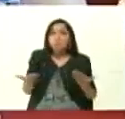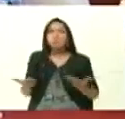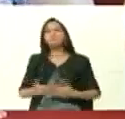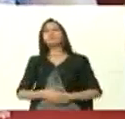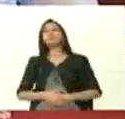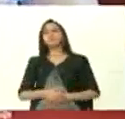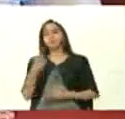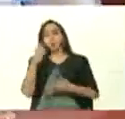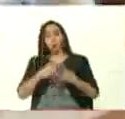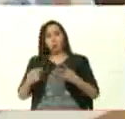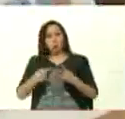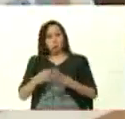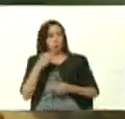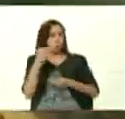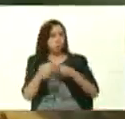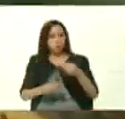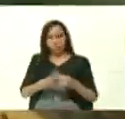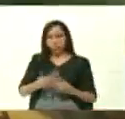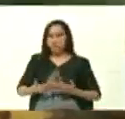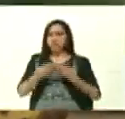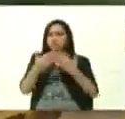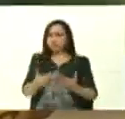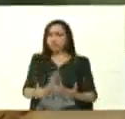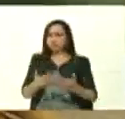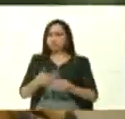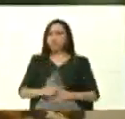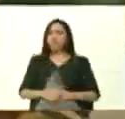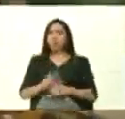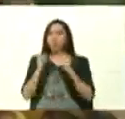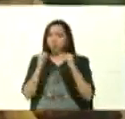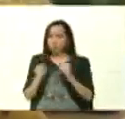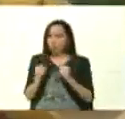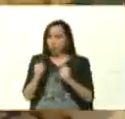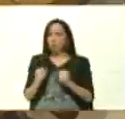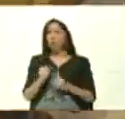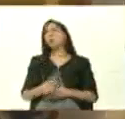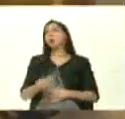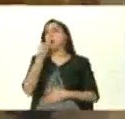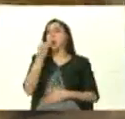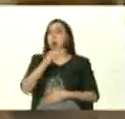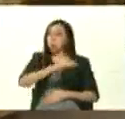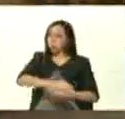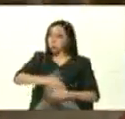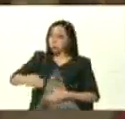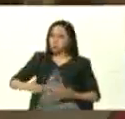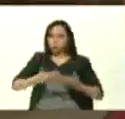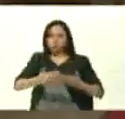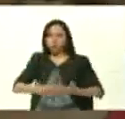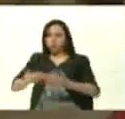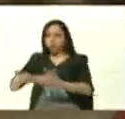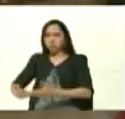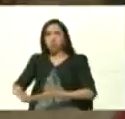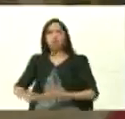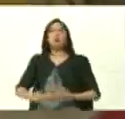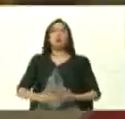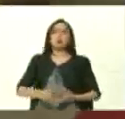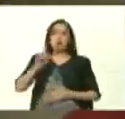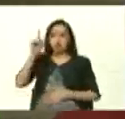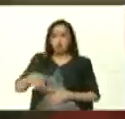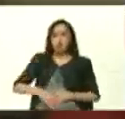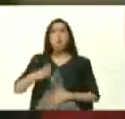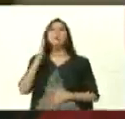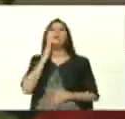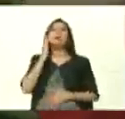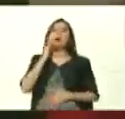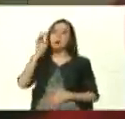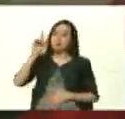por todos los productos que han creado justamente para reforzar aspectos nutritivos de nuestros niños, de nuestras mujeres lactantes, que